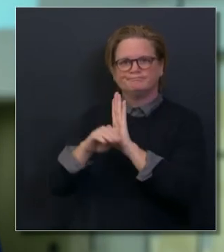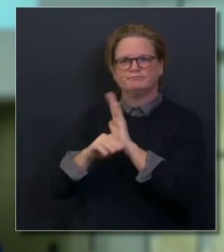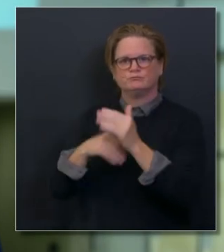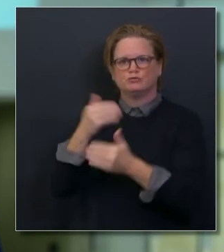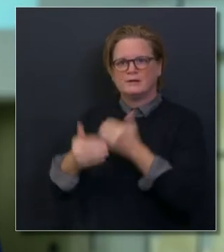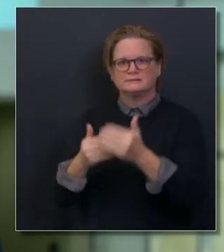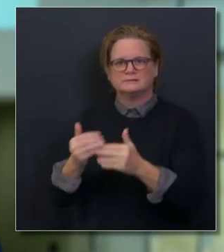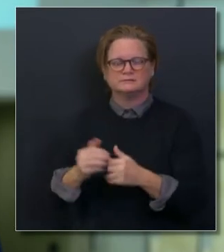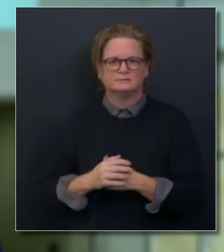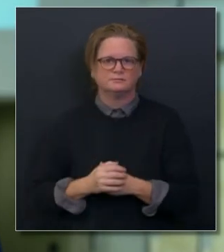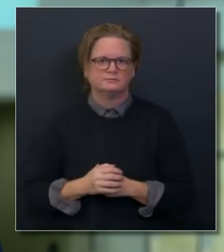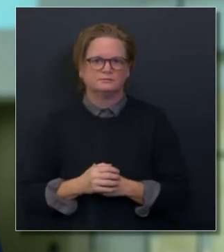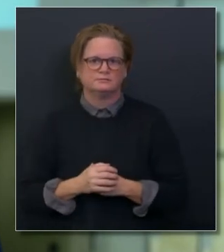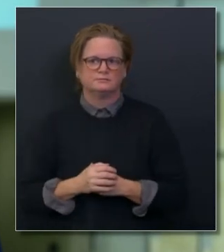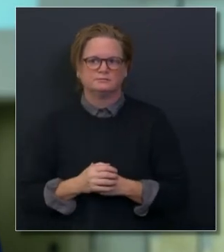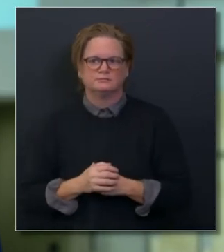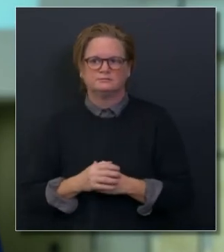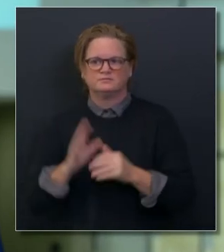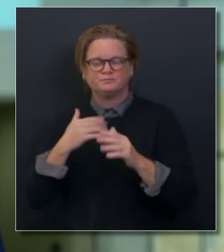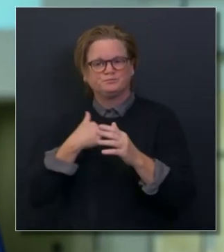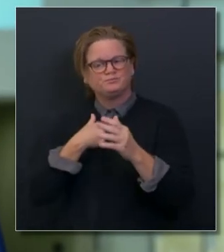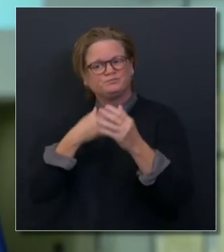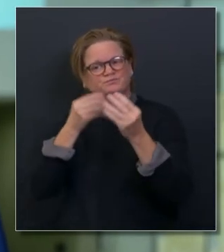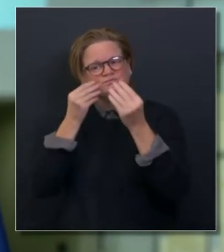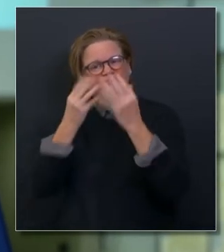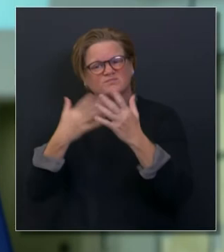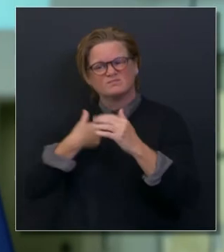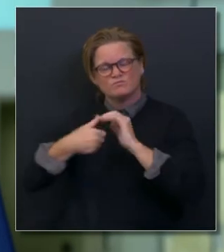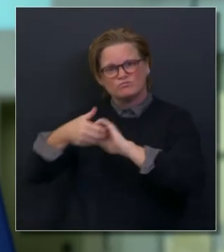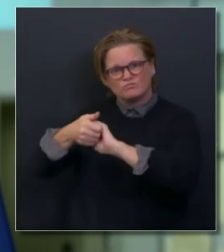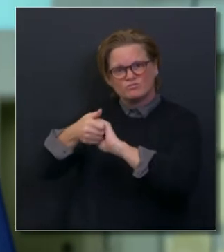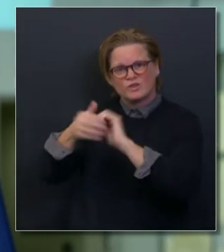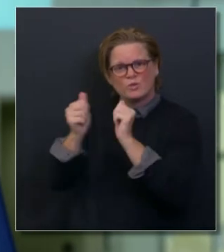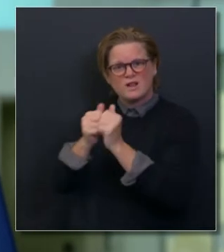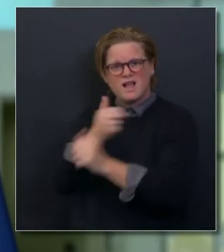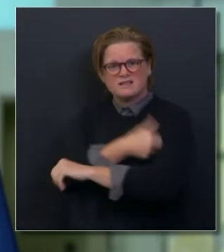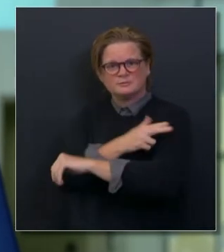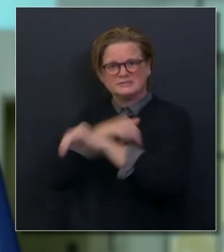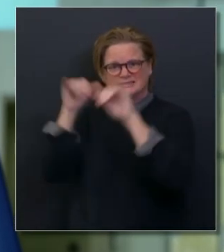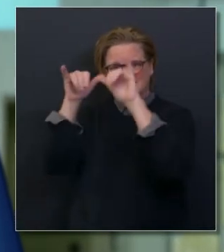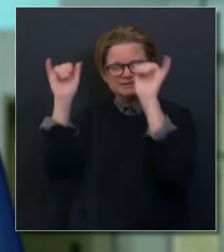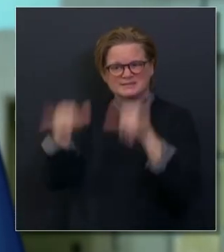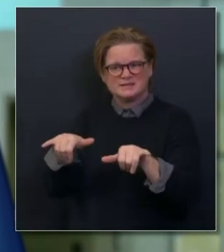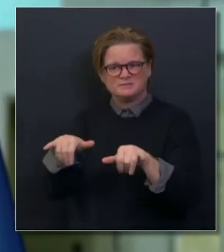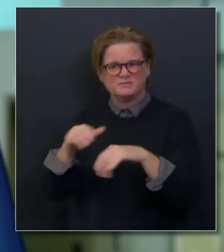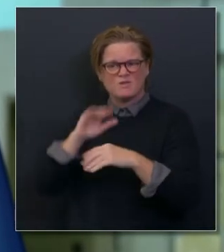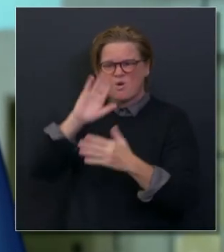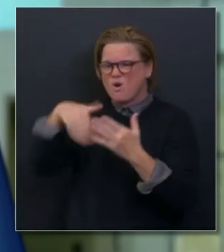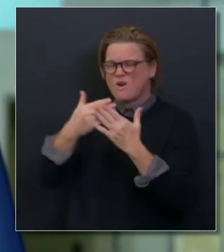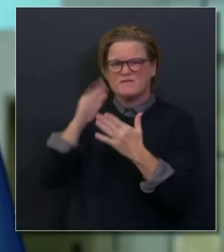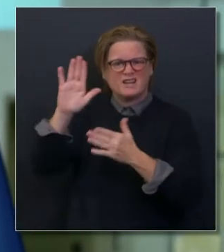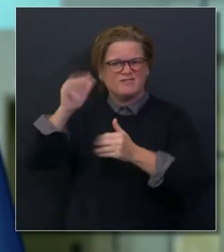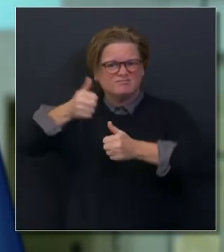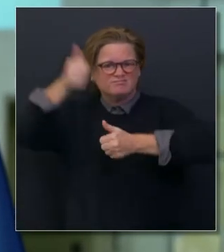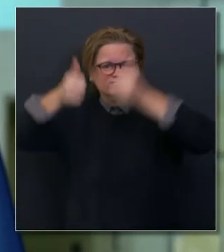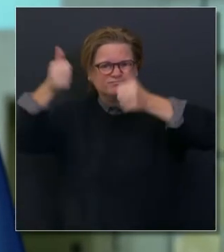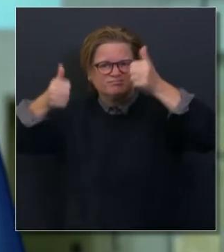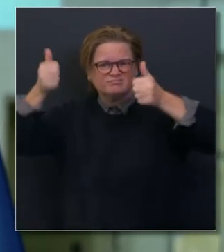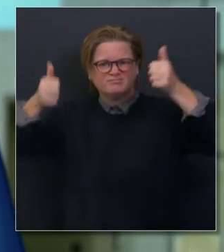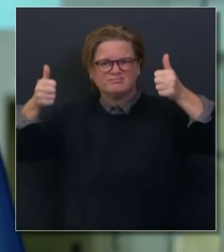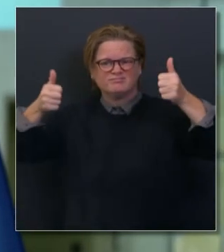Gracias. Para reforzar las sociedades desarrolladas con los sistemas de hospitales, el liderazgo de Carmelo Cole y otros, la